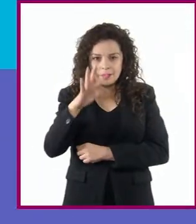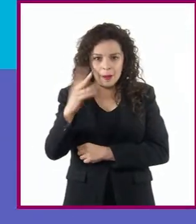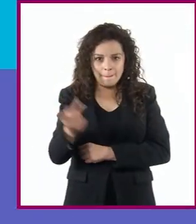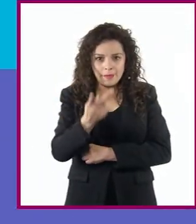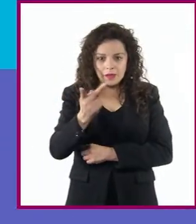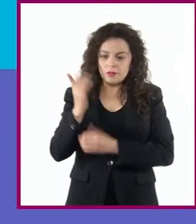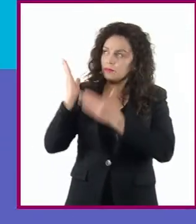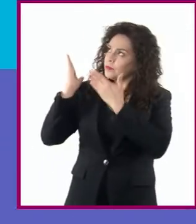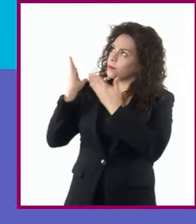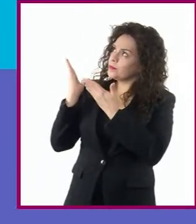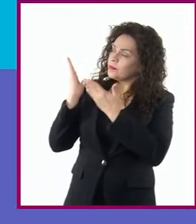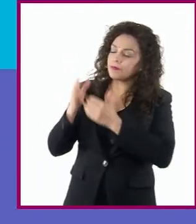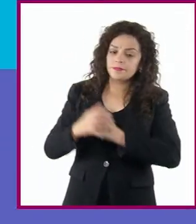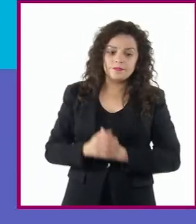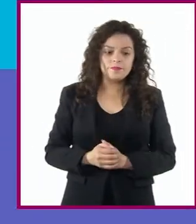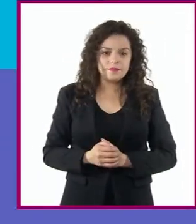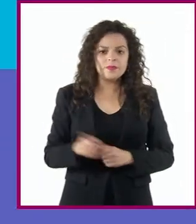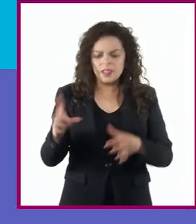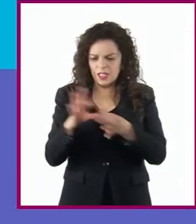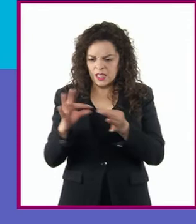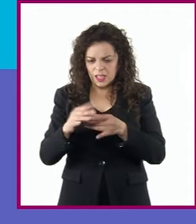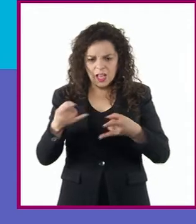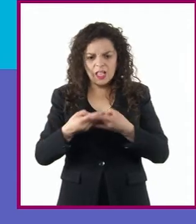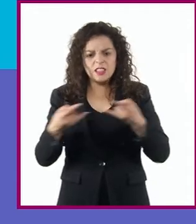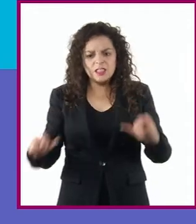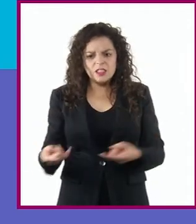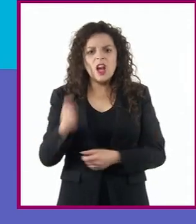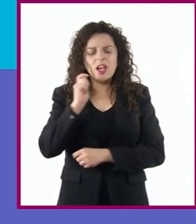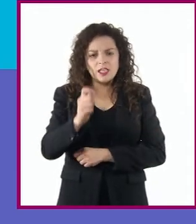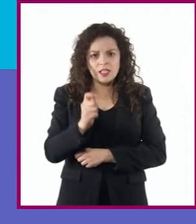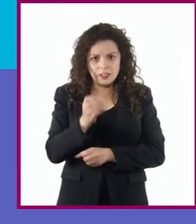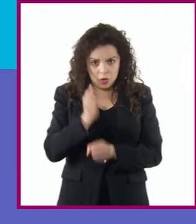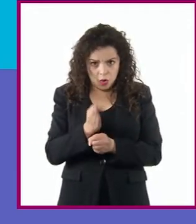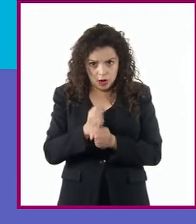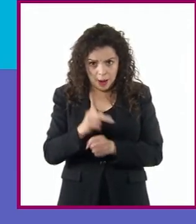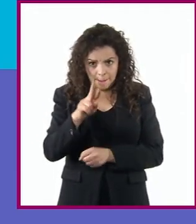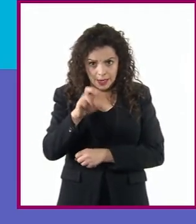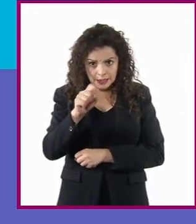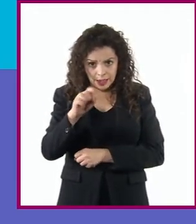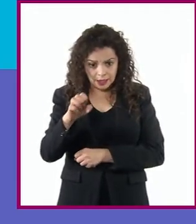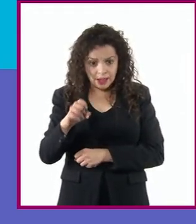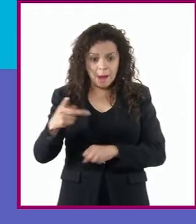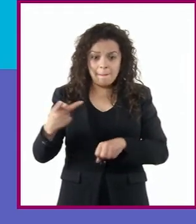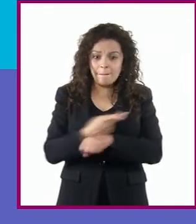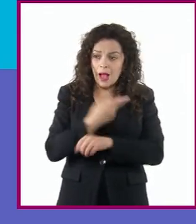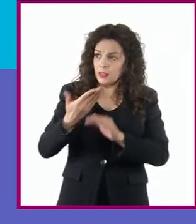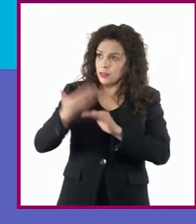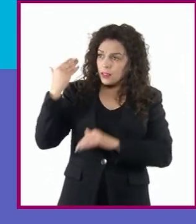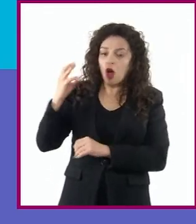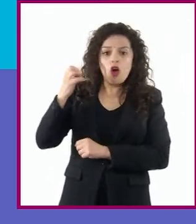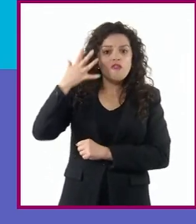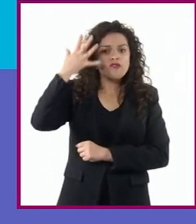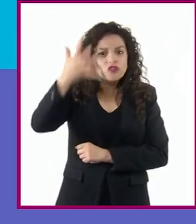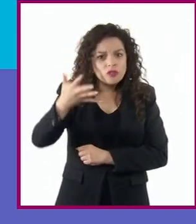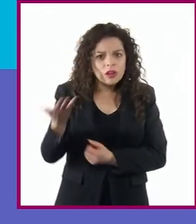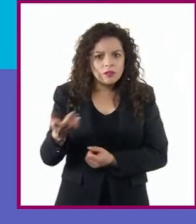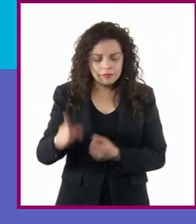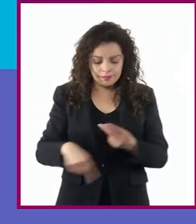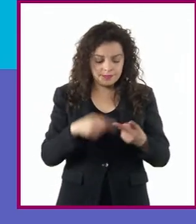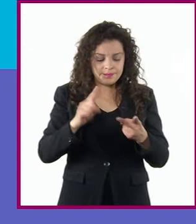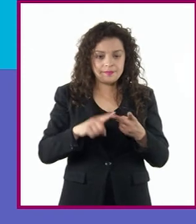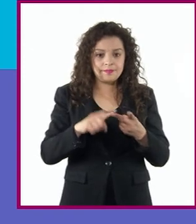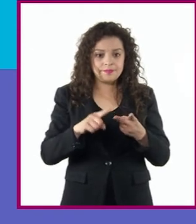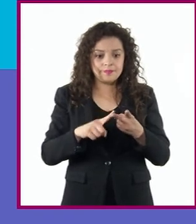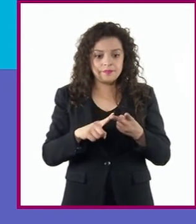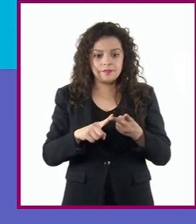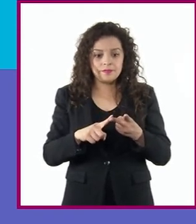el texto? ¿Presente, pasado o futuro? 2. ¿Cuánto tiempo transcurre aproximadamente